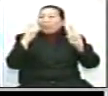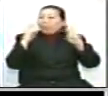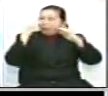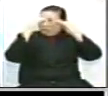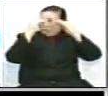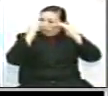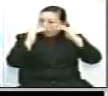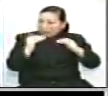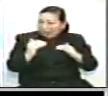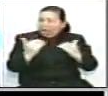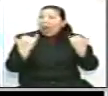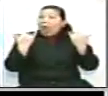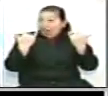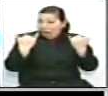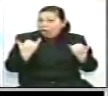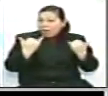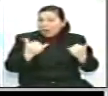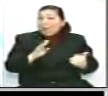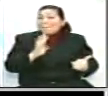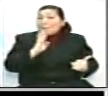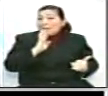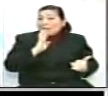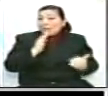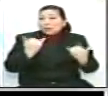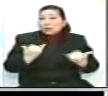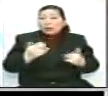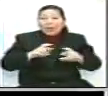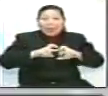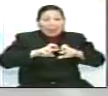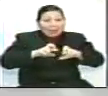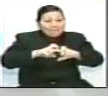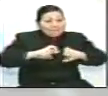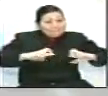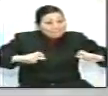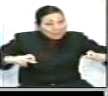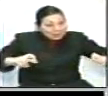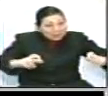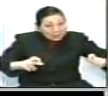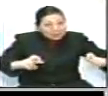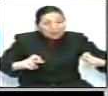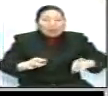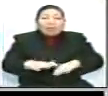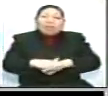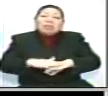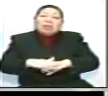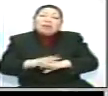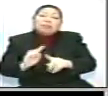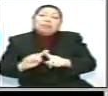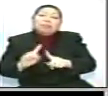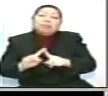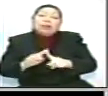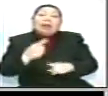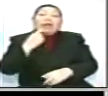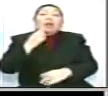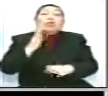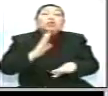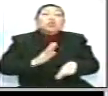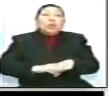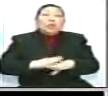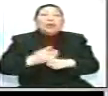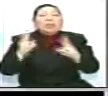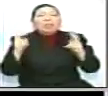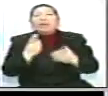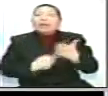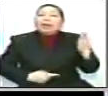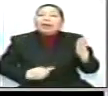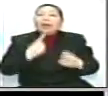diferentes periodos, en este caso este pleno ético para poder pues tratar los temas de denuncias que existen